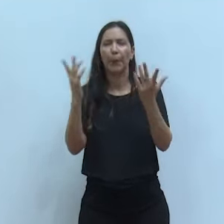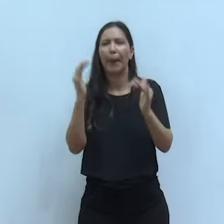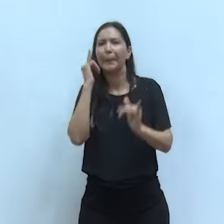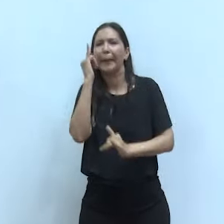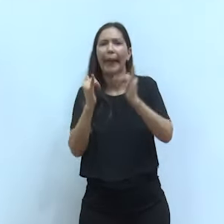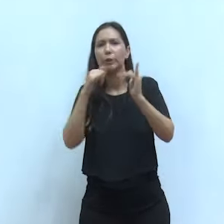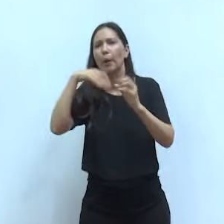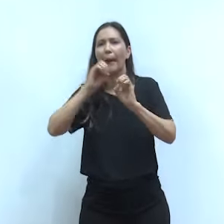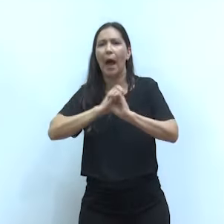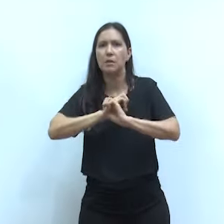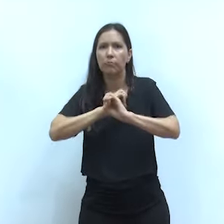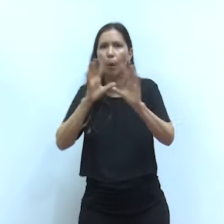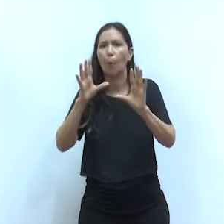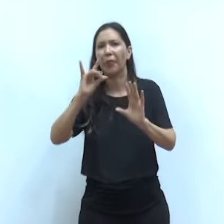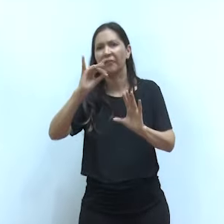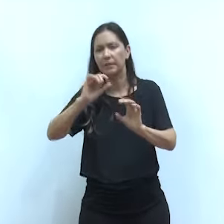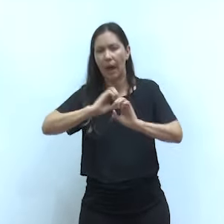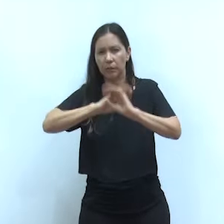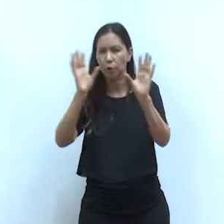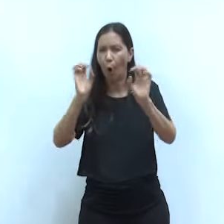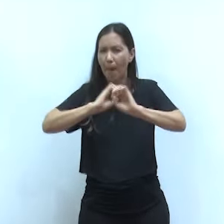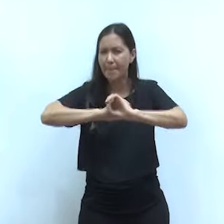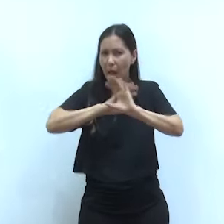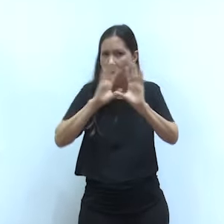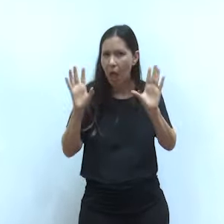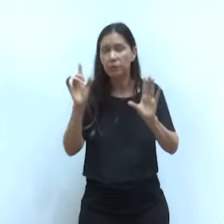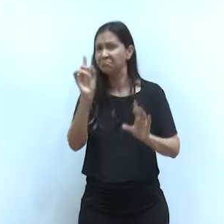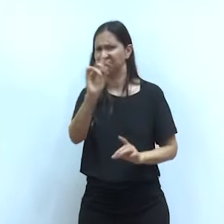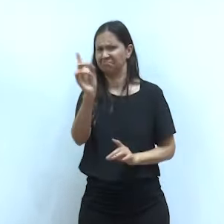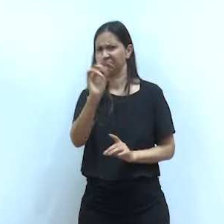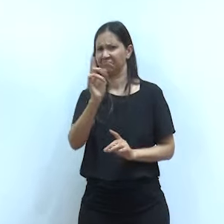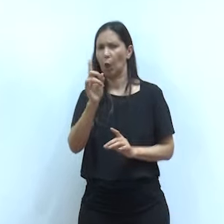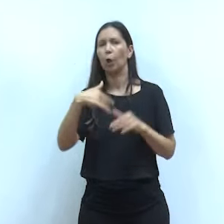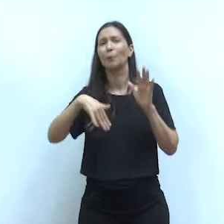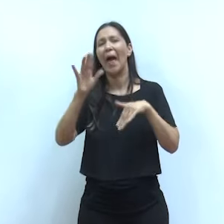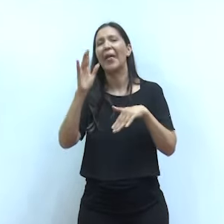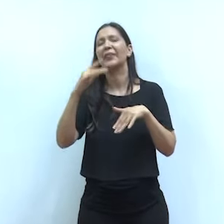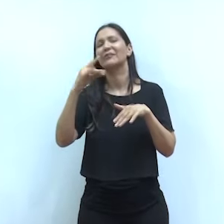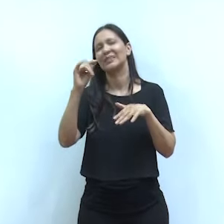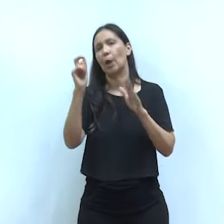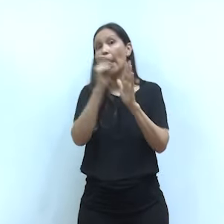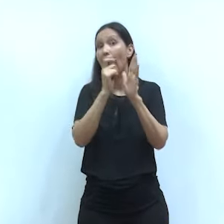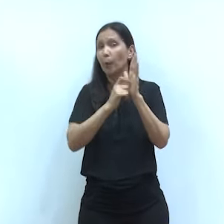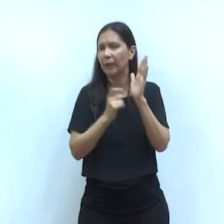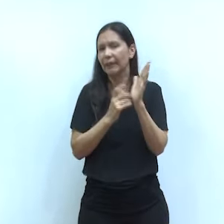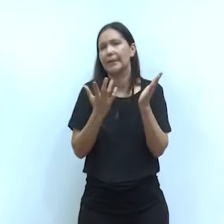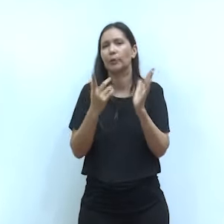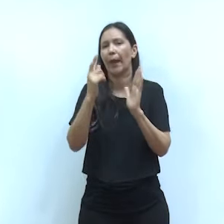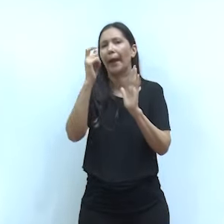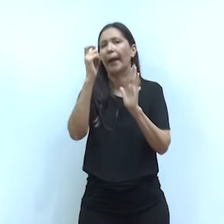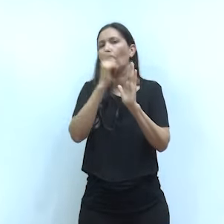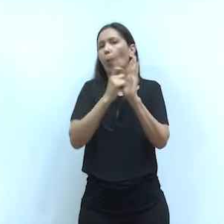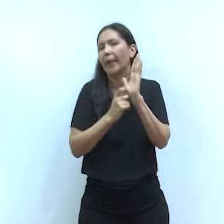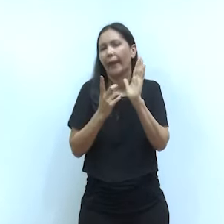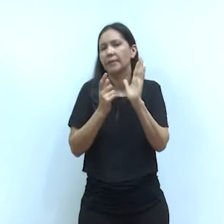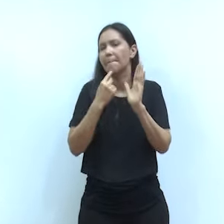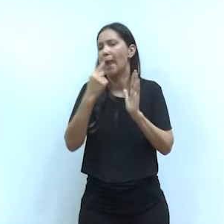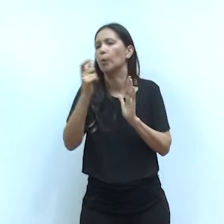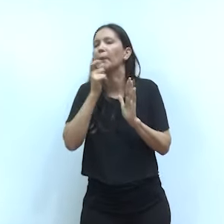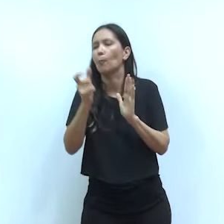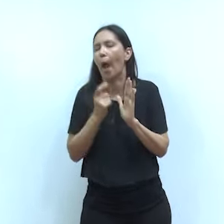elaborada de cómo piensan la sociedad esto siempre es muy difícil hacer con una encuesta porque una encuesta un una pregunta y busc una respuesta Nosotros le